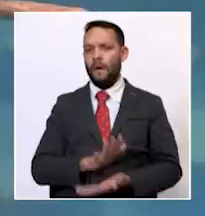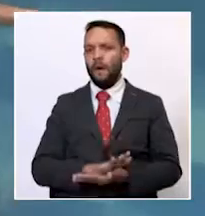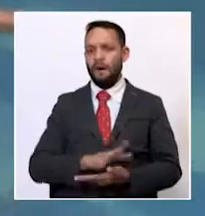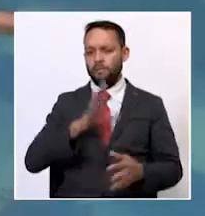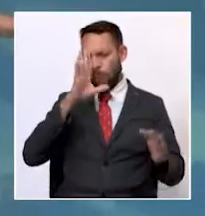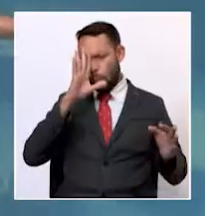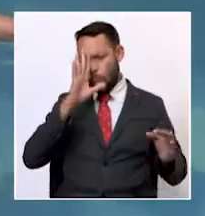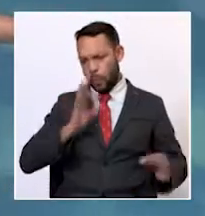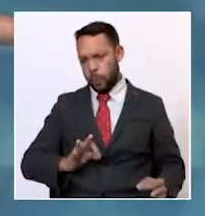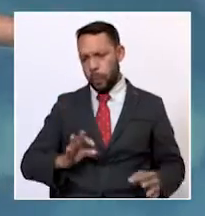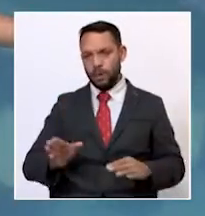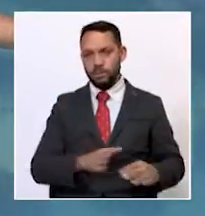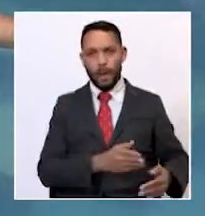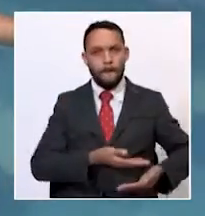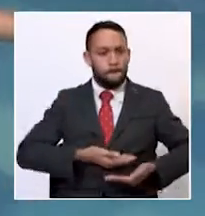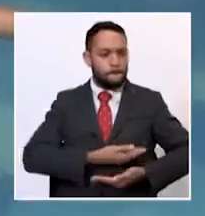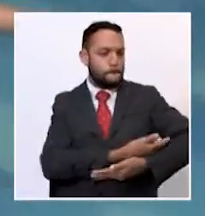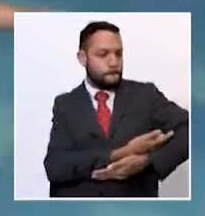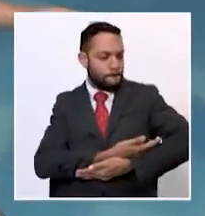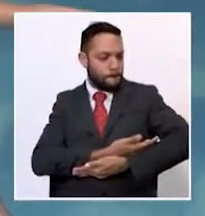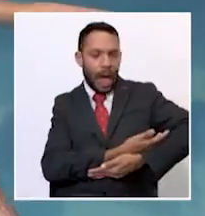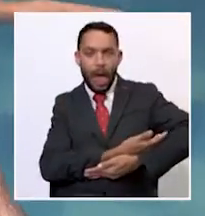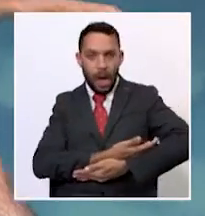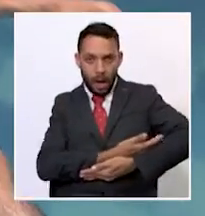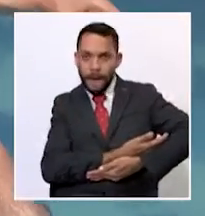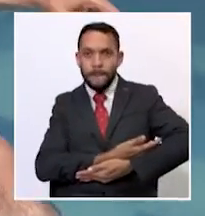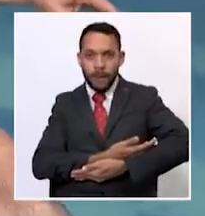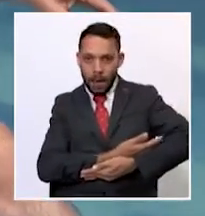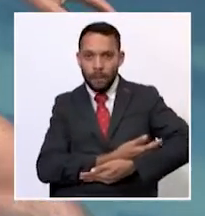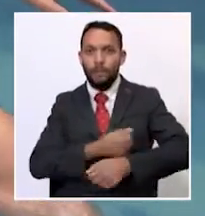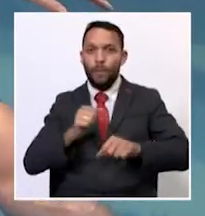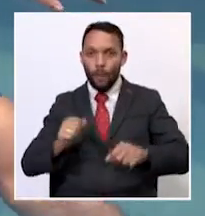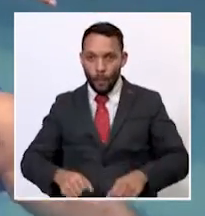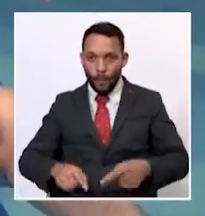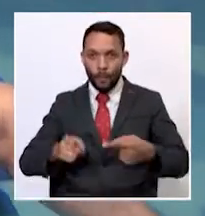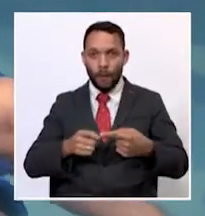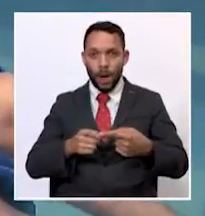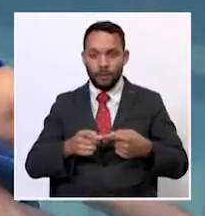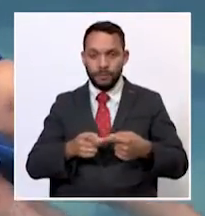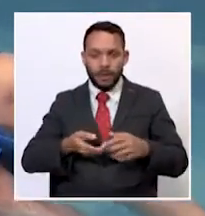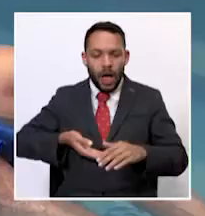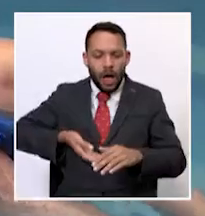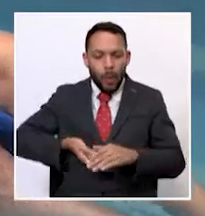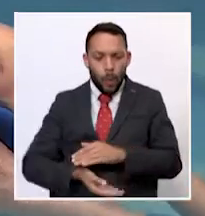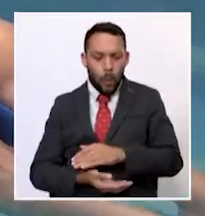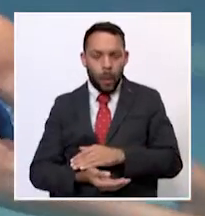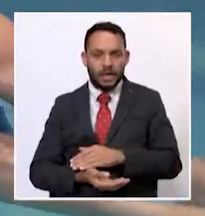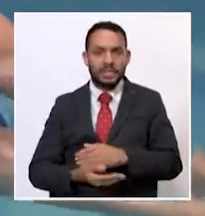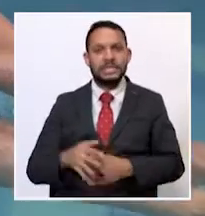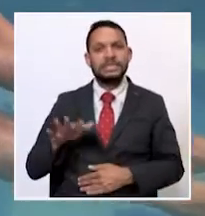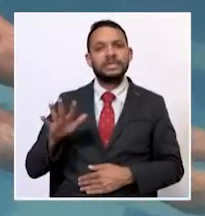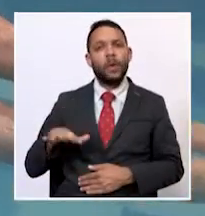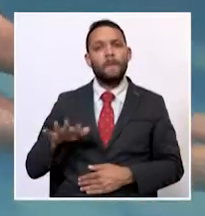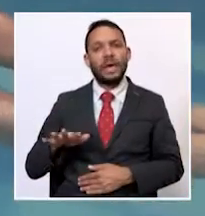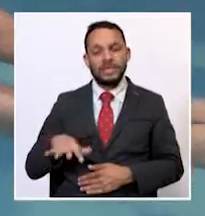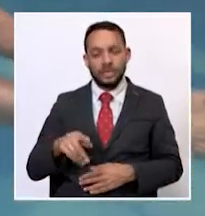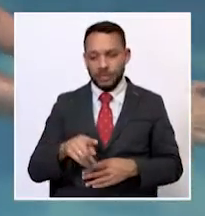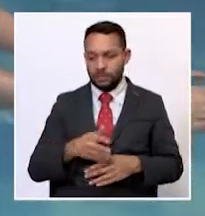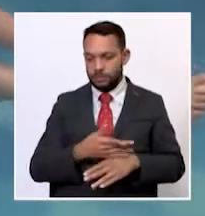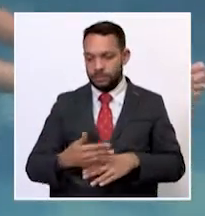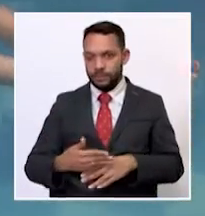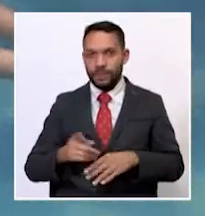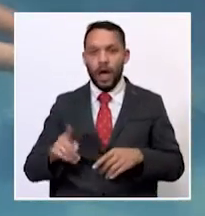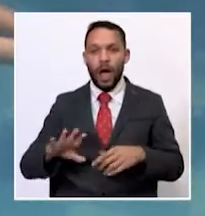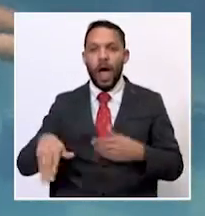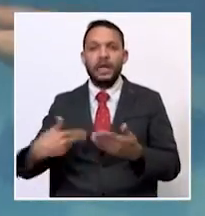recién nacidos, como ustedes van a ver a lo largo del programa en los videos, o recién nacidos no, a partir de los 5 meses de edad, hasta los